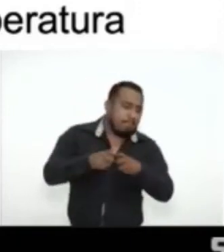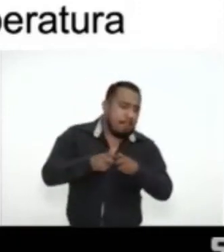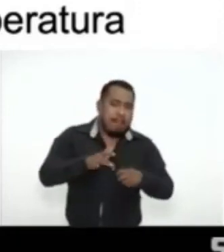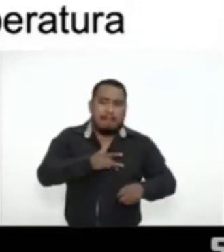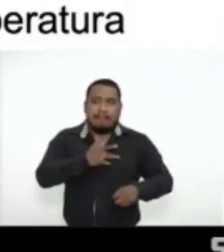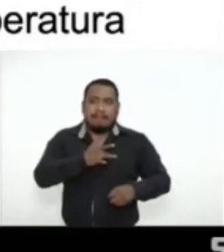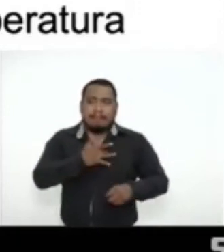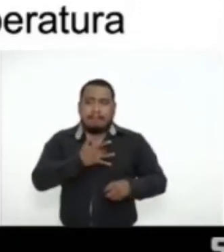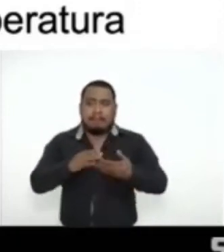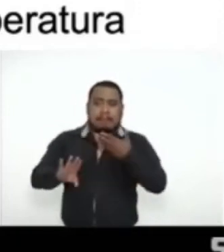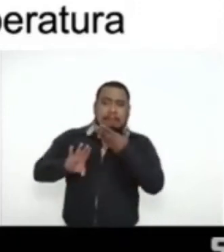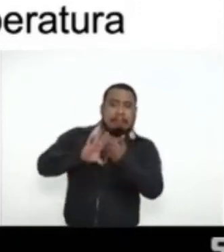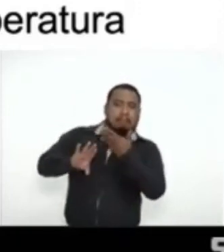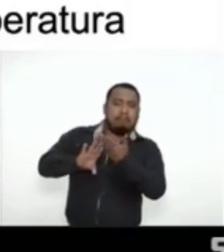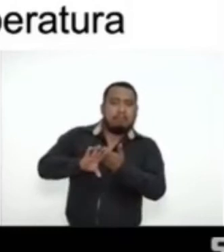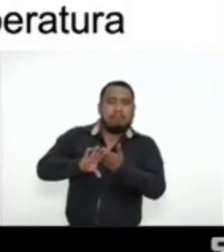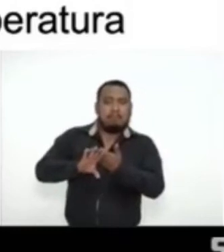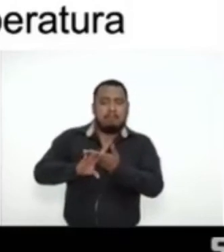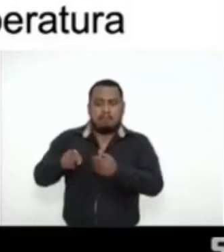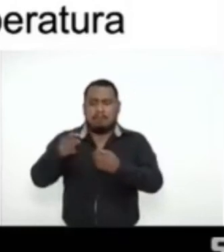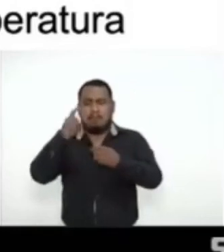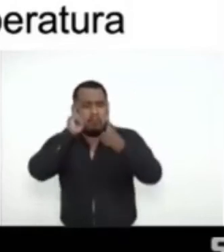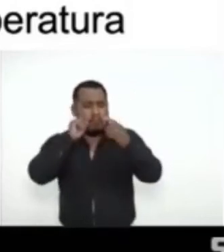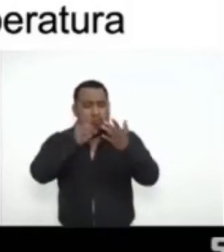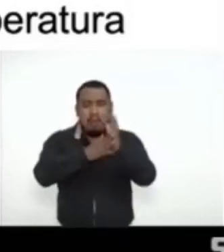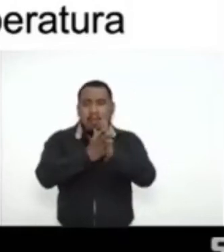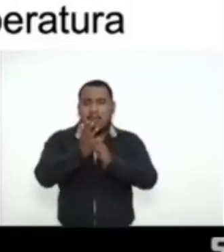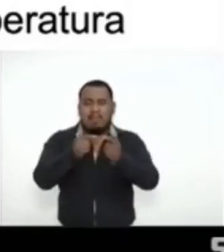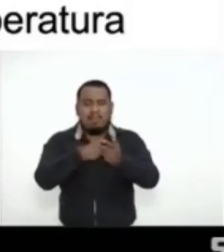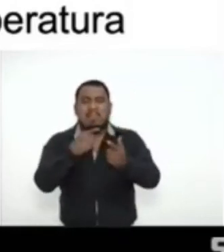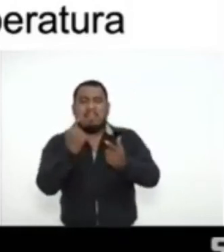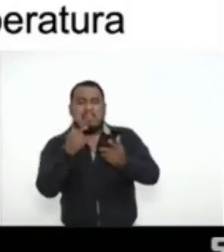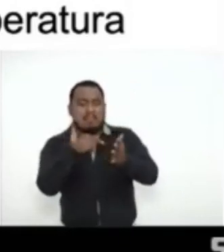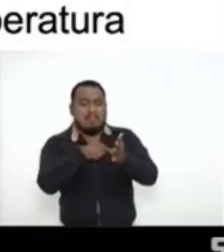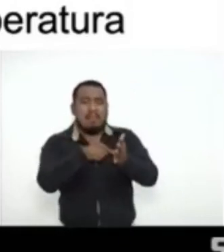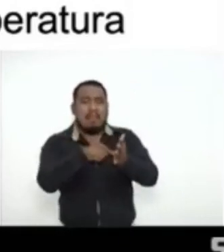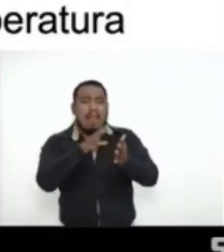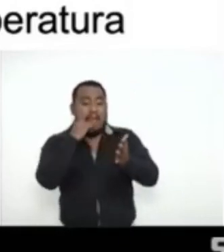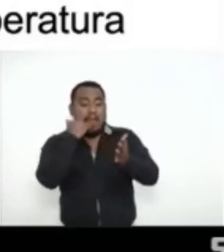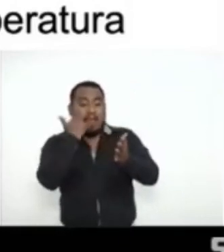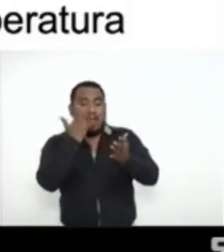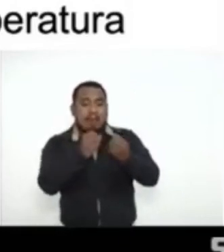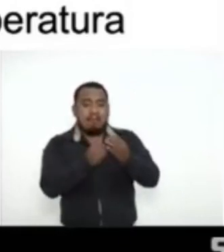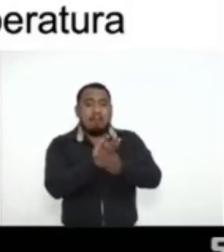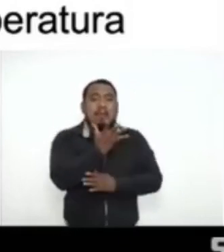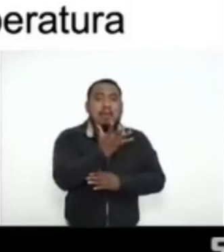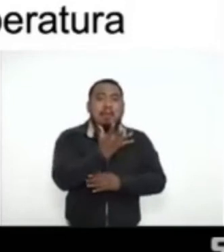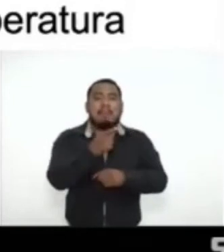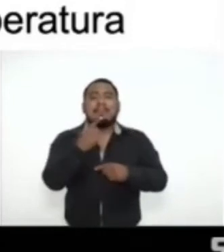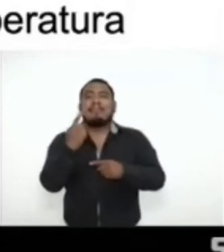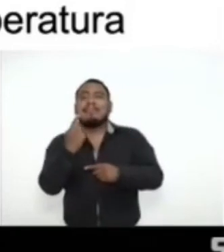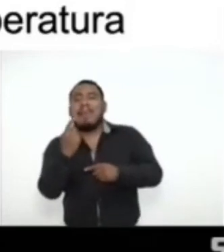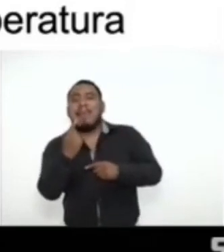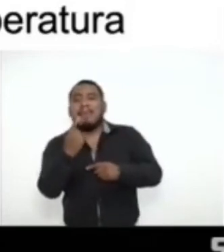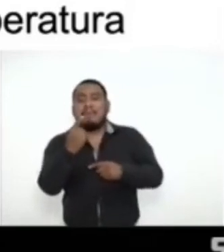amenaza. Esta sudoración lo que nos está diciendo es que quiere escapar de algo. Cuando le sudan